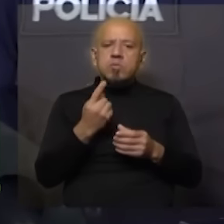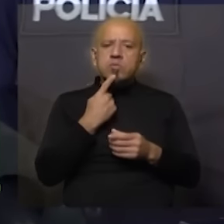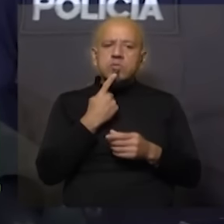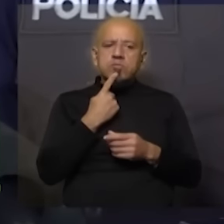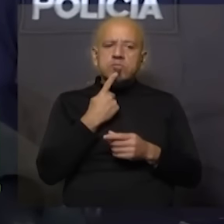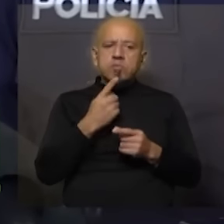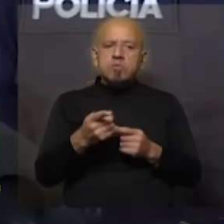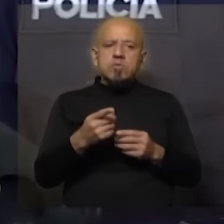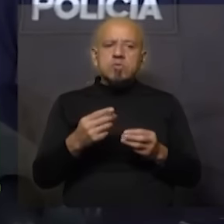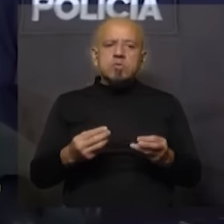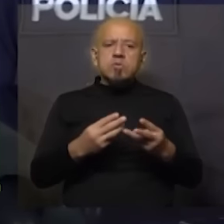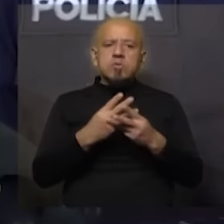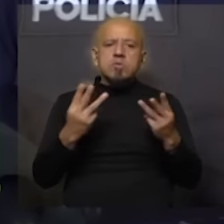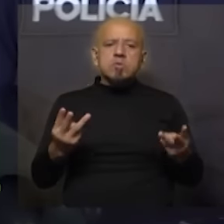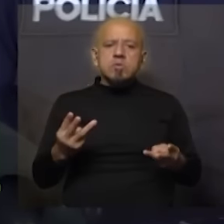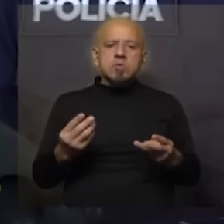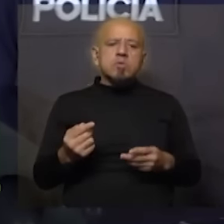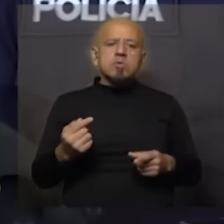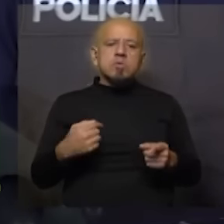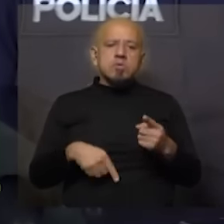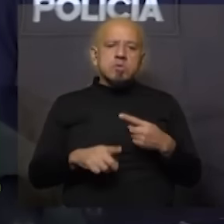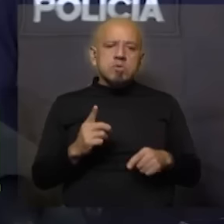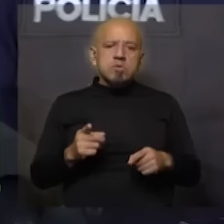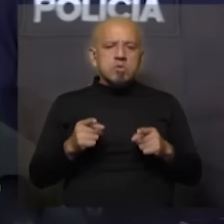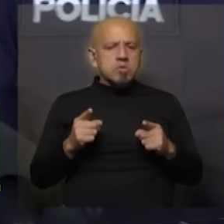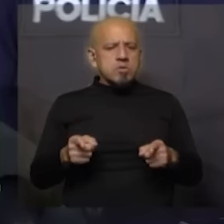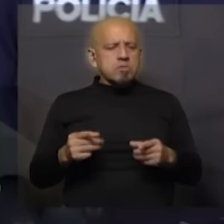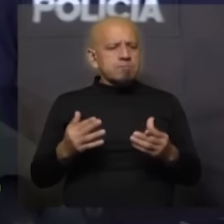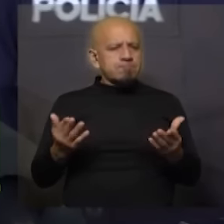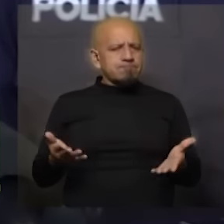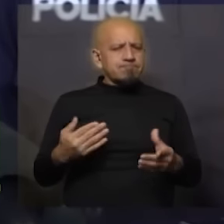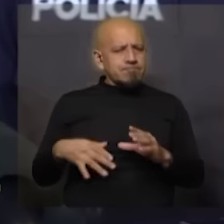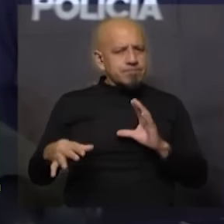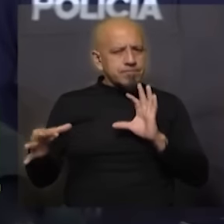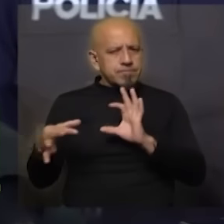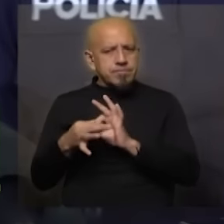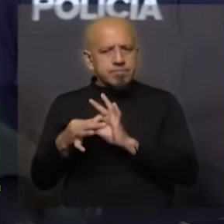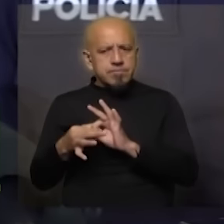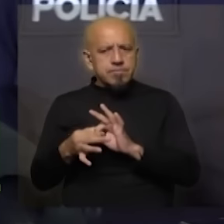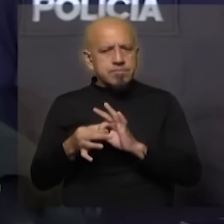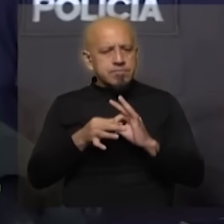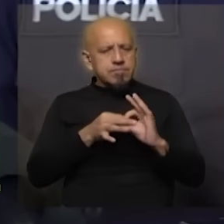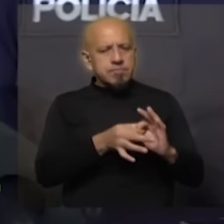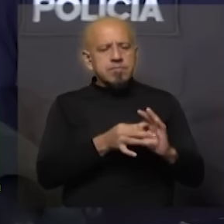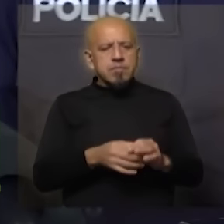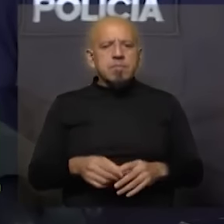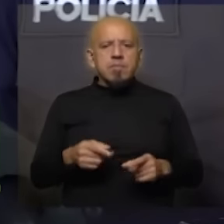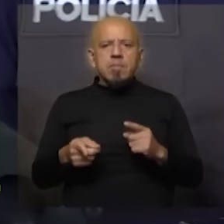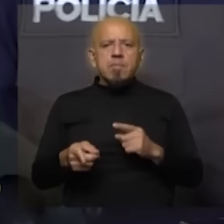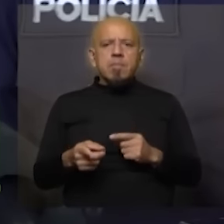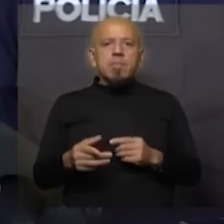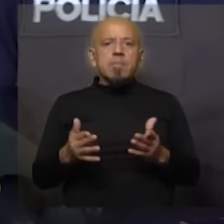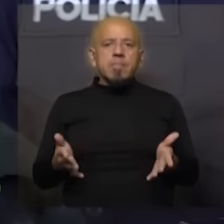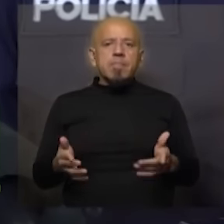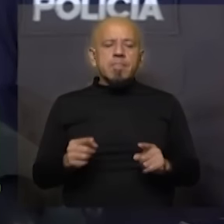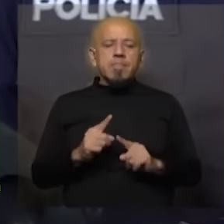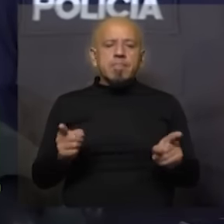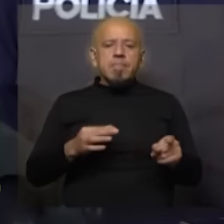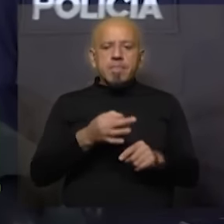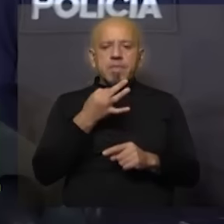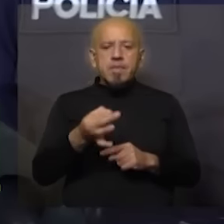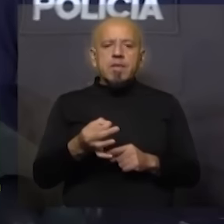Fiscalía General de la Nación no debería dar lugar a que se deslicen vinculaciones improcedentes. Si bien el comunicado no lo expresa